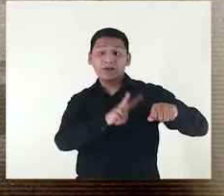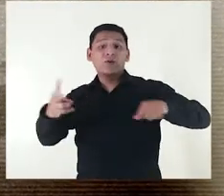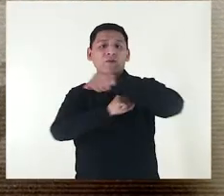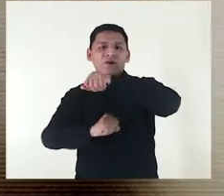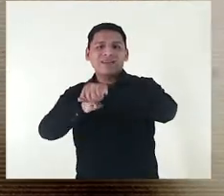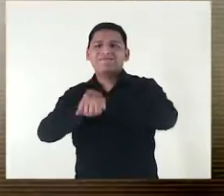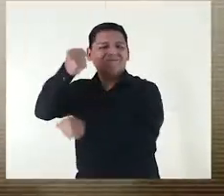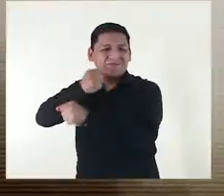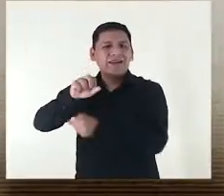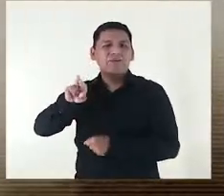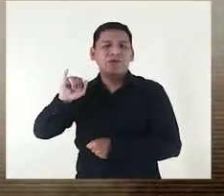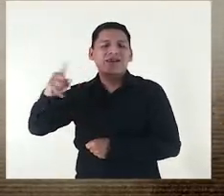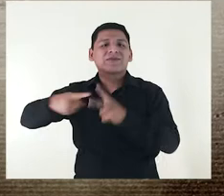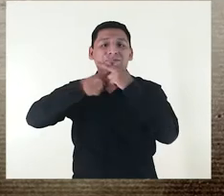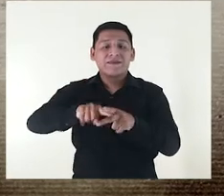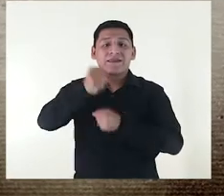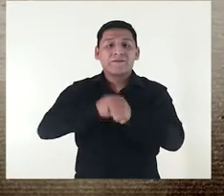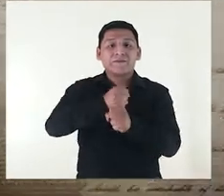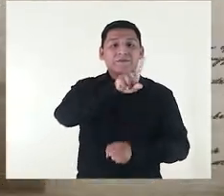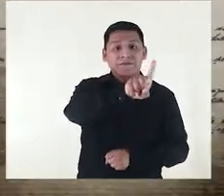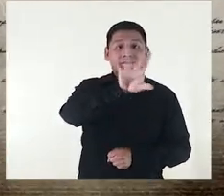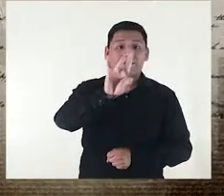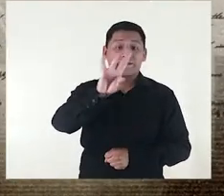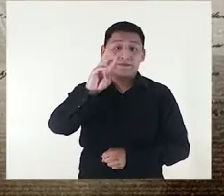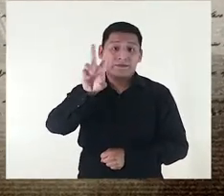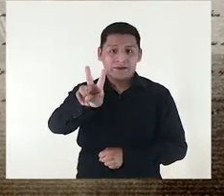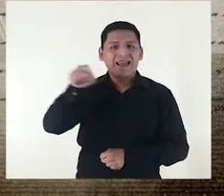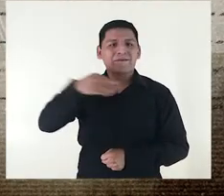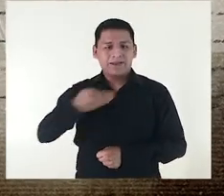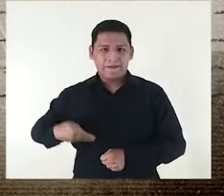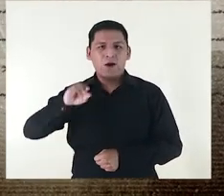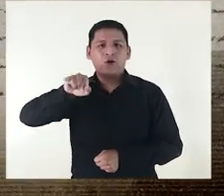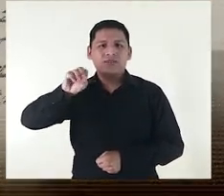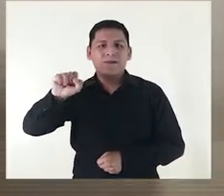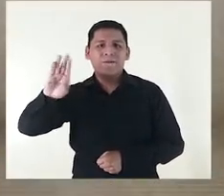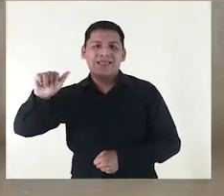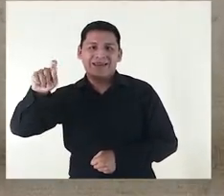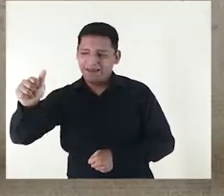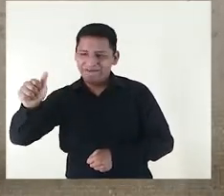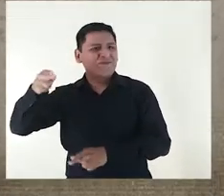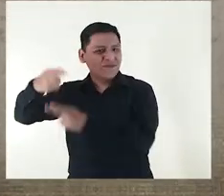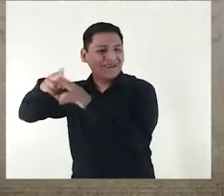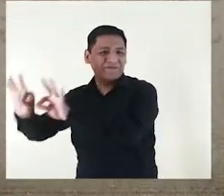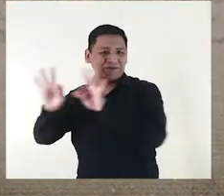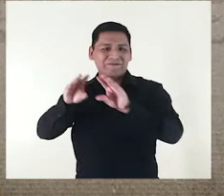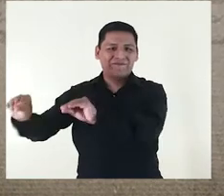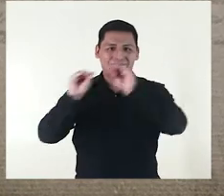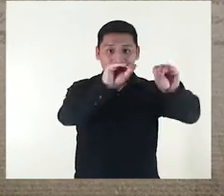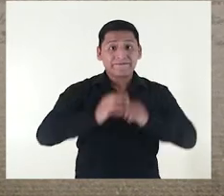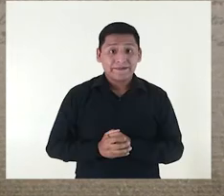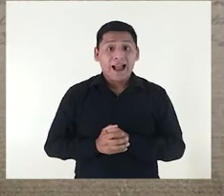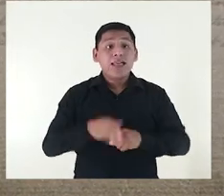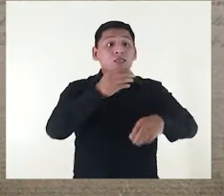El segundo puente fue obra republicana inaugurada en 1872 por el presidente José Balta. De ahí el nombre